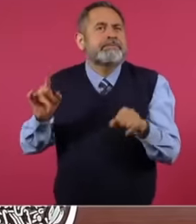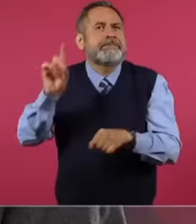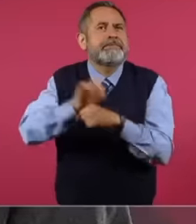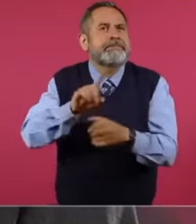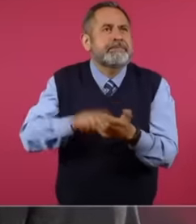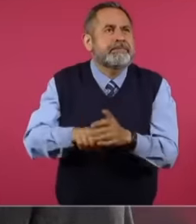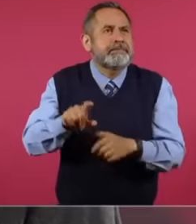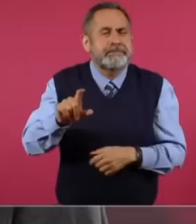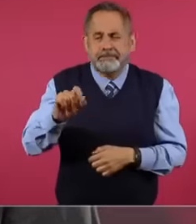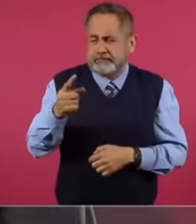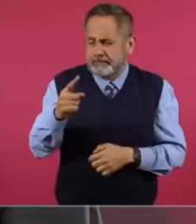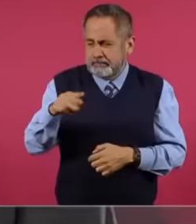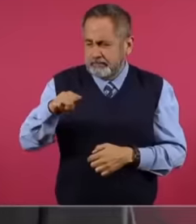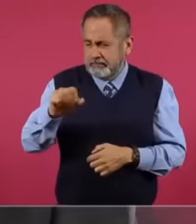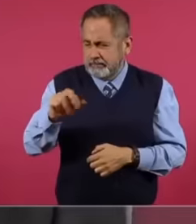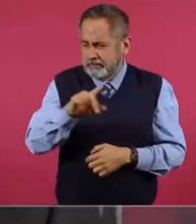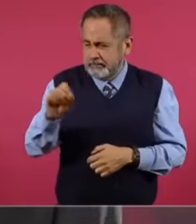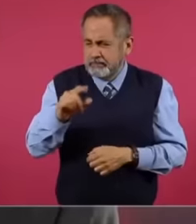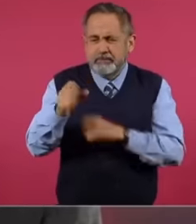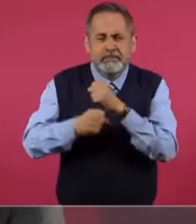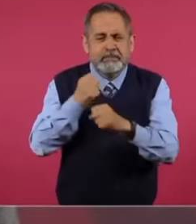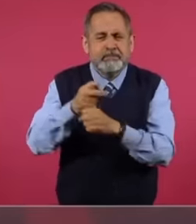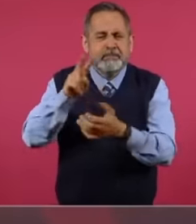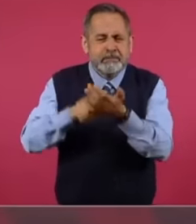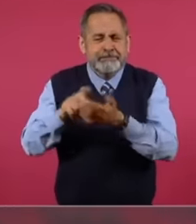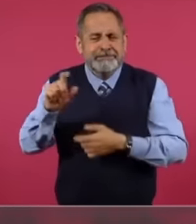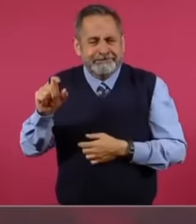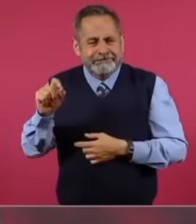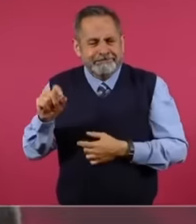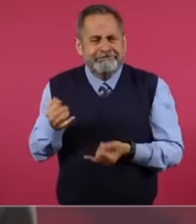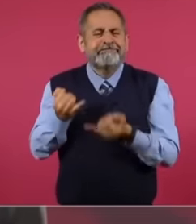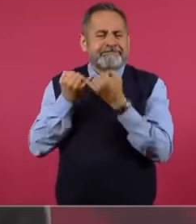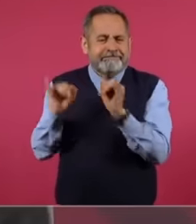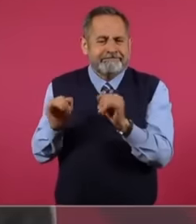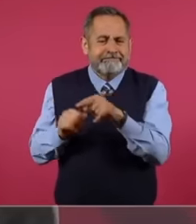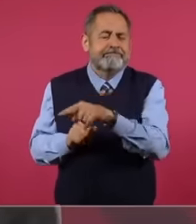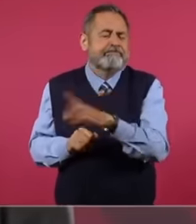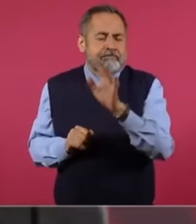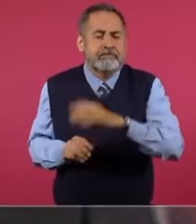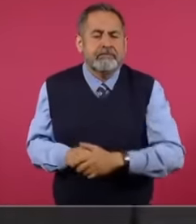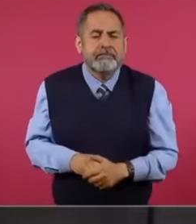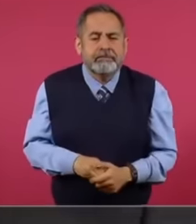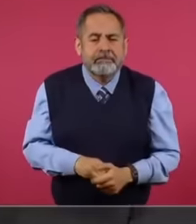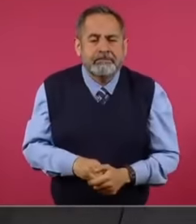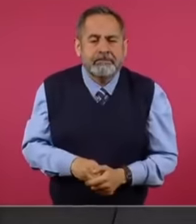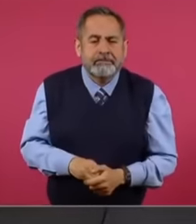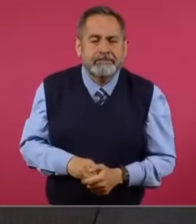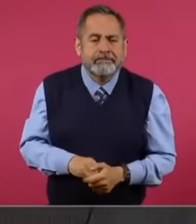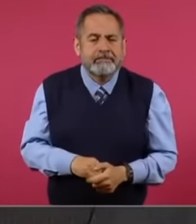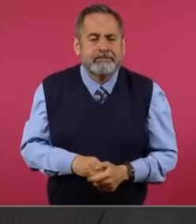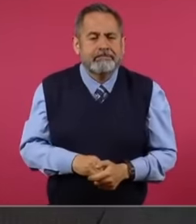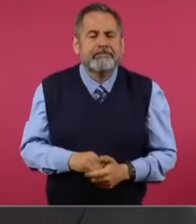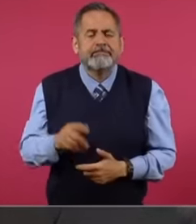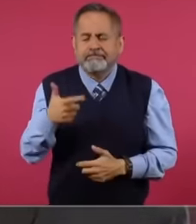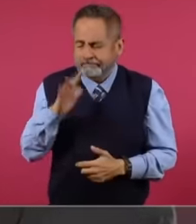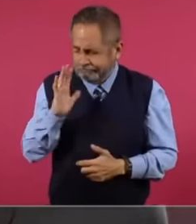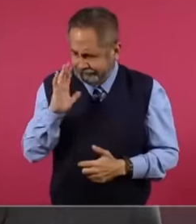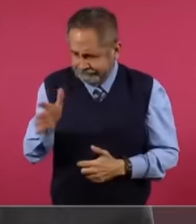de marzo del 2020, o sea, y ya